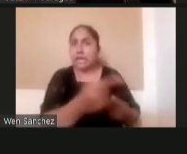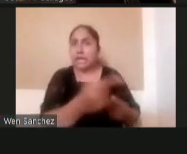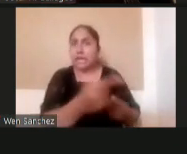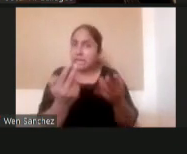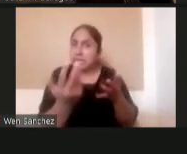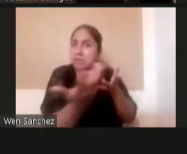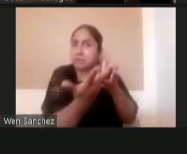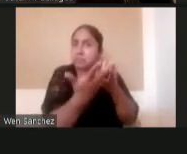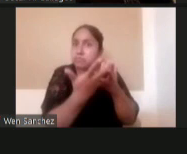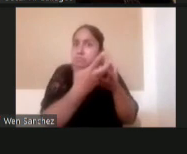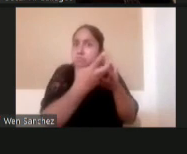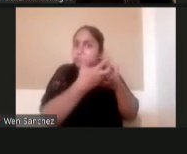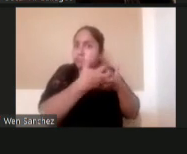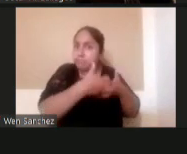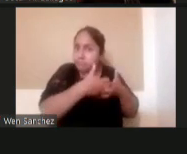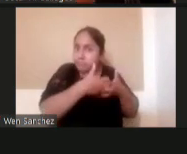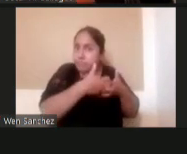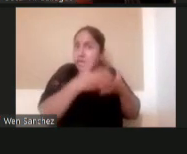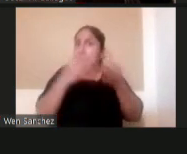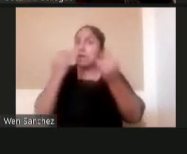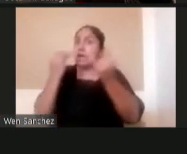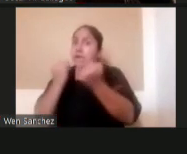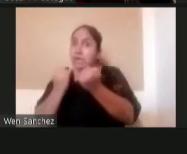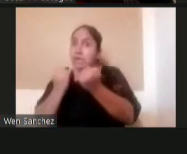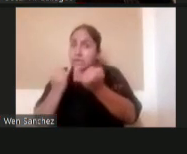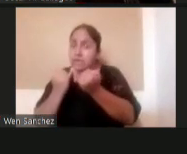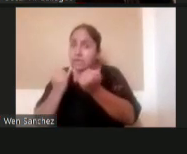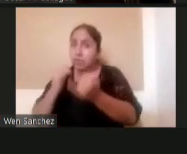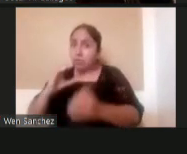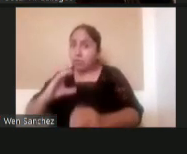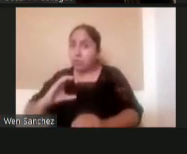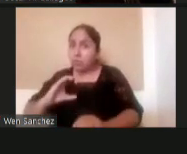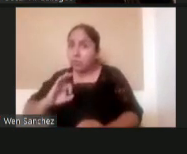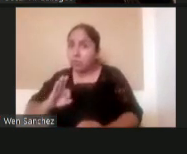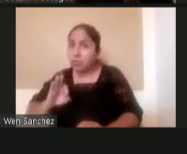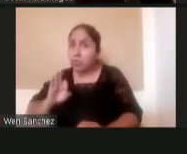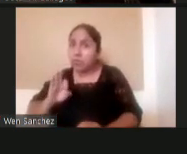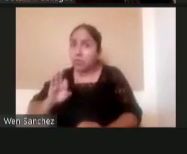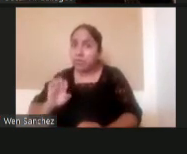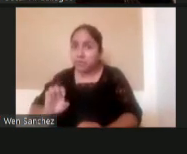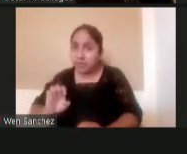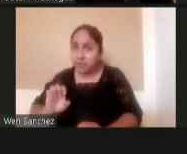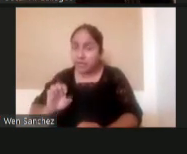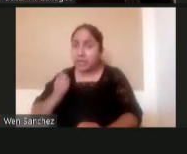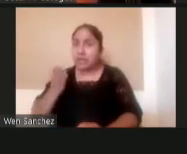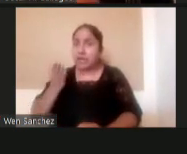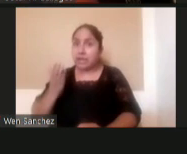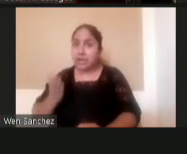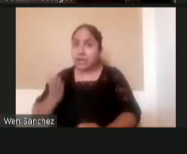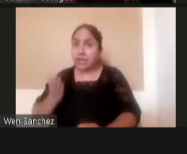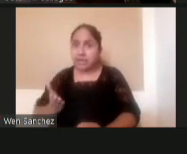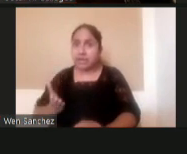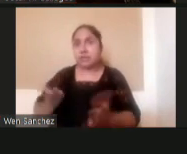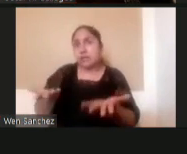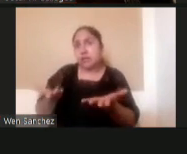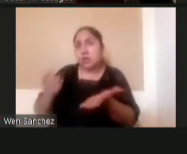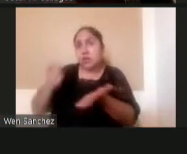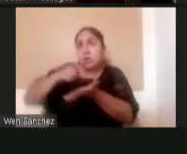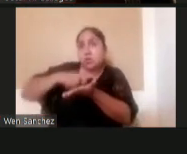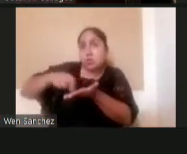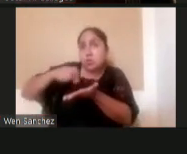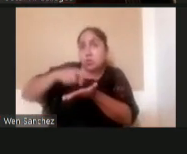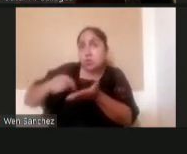eso, porque estamos pagando y no es aceptable que el 14% de la población tenga ese